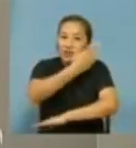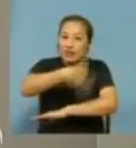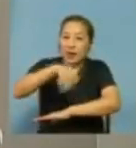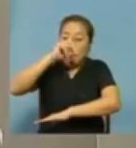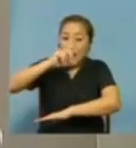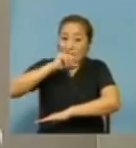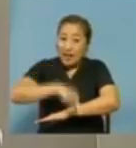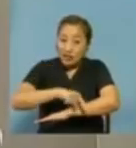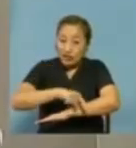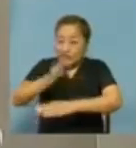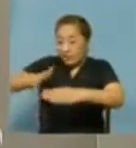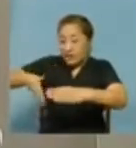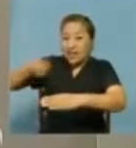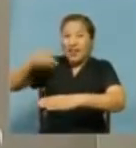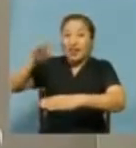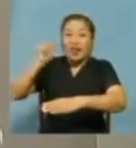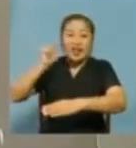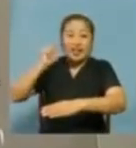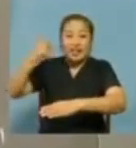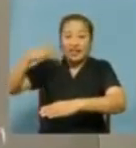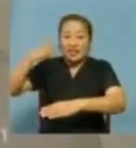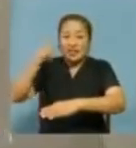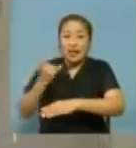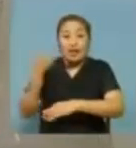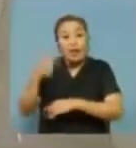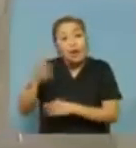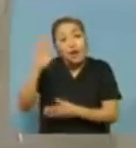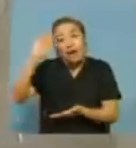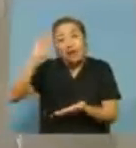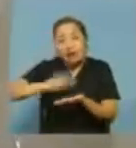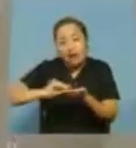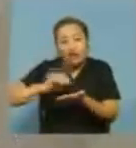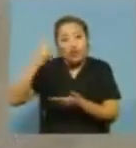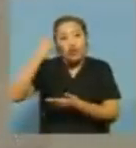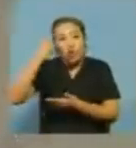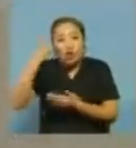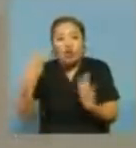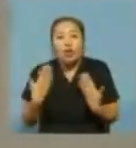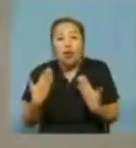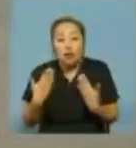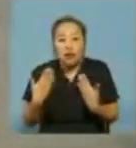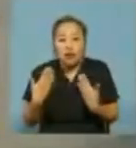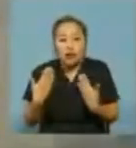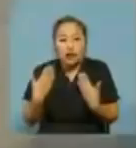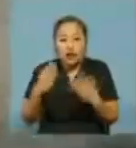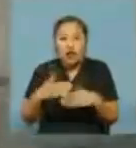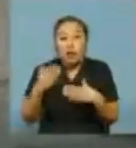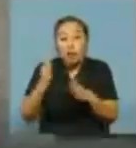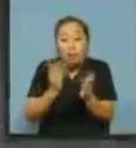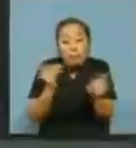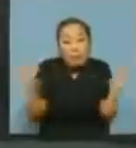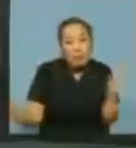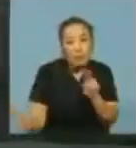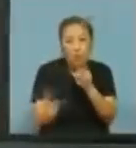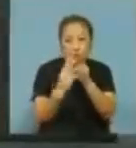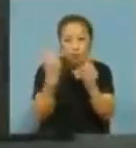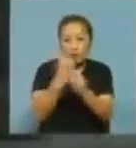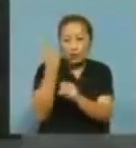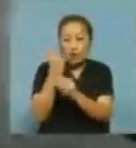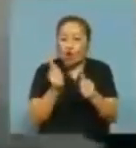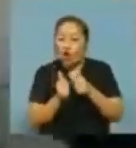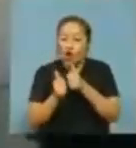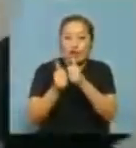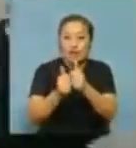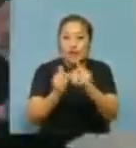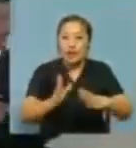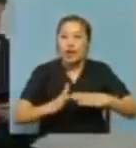esquina Gañarás. Ahí cuentan con abogados y psicólogos que van a permitir, en un primer encuentro, orientar